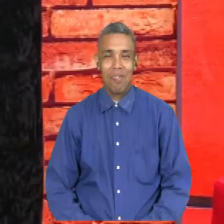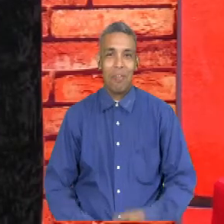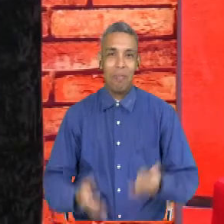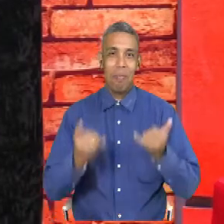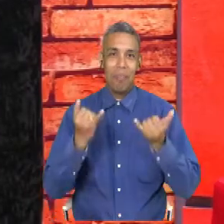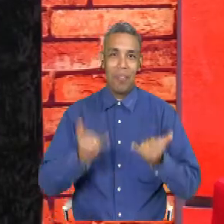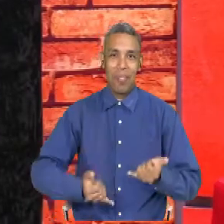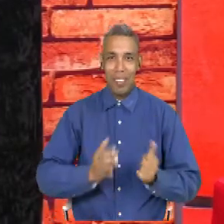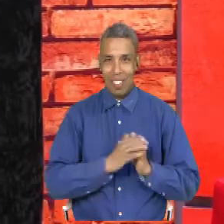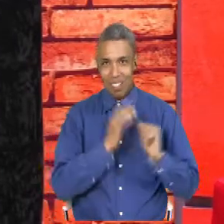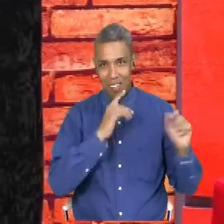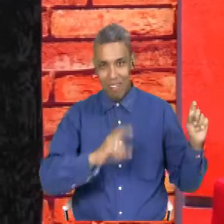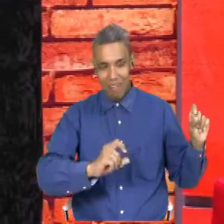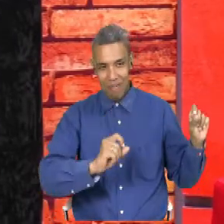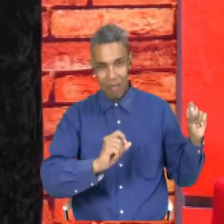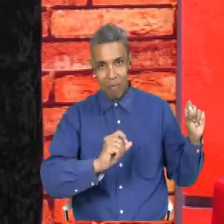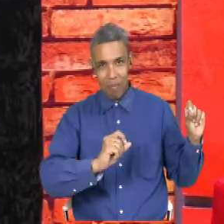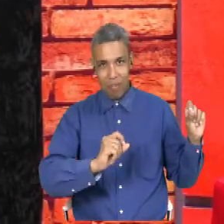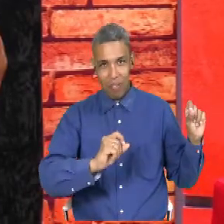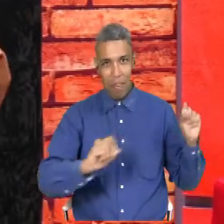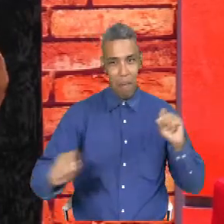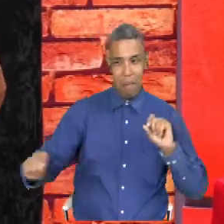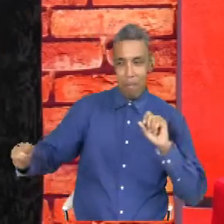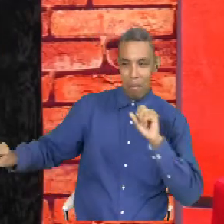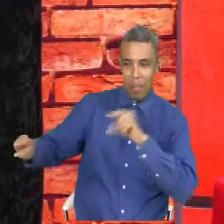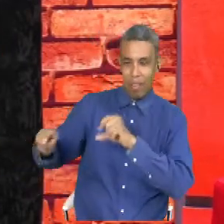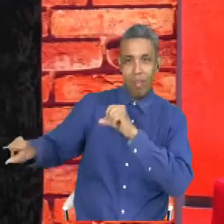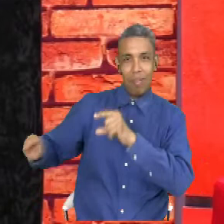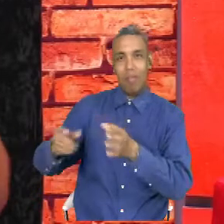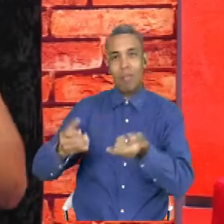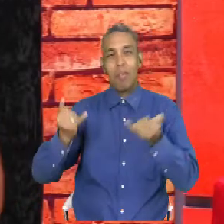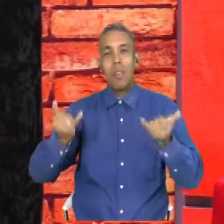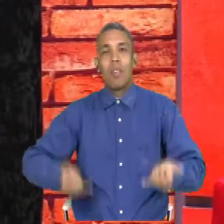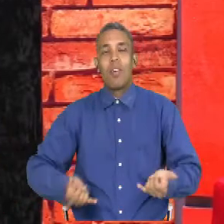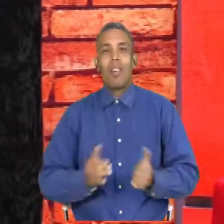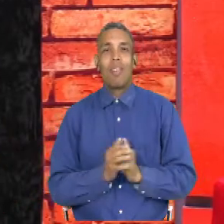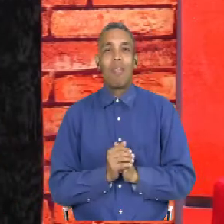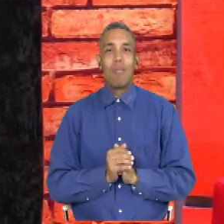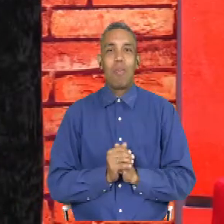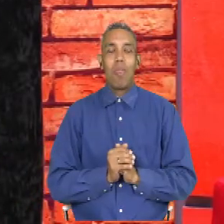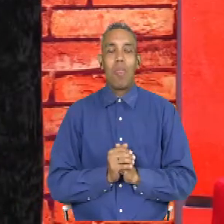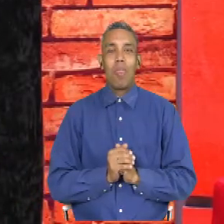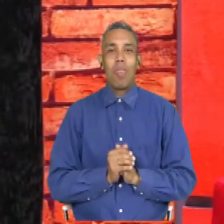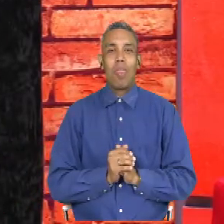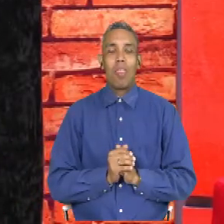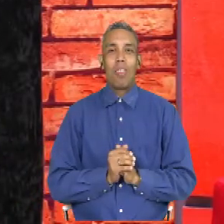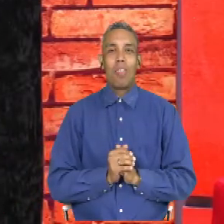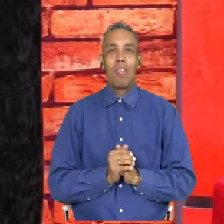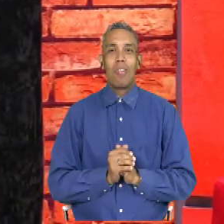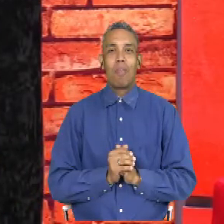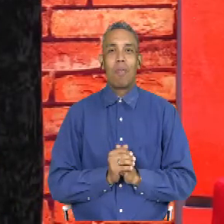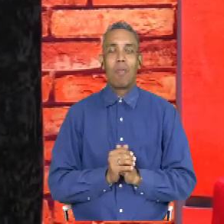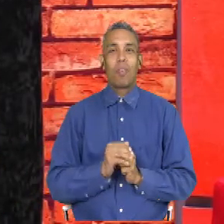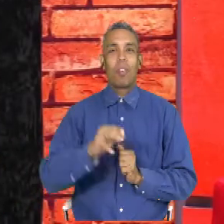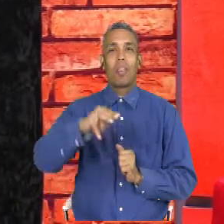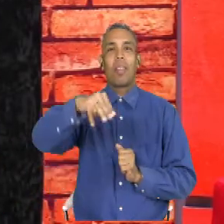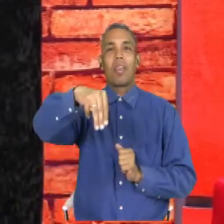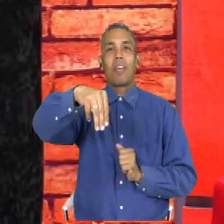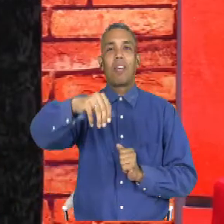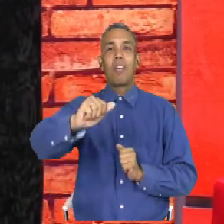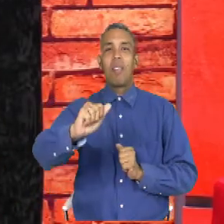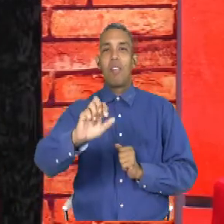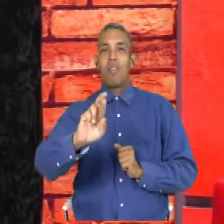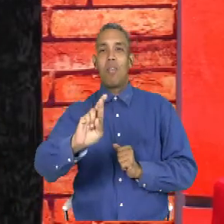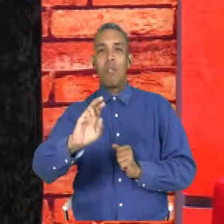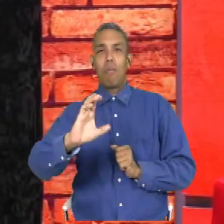nos aporten mucho y siempre nos eduquen y nos informen muy bien. El día de hoy me encuentro con Marchita de